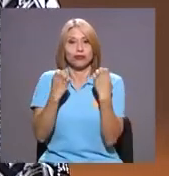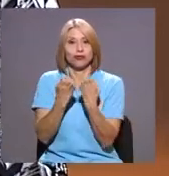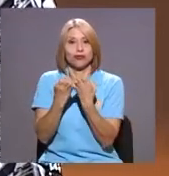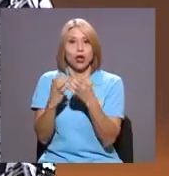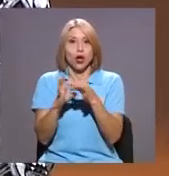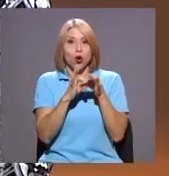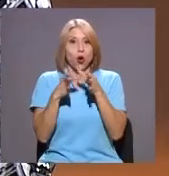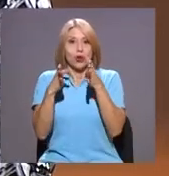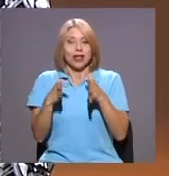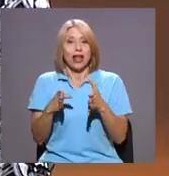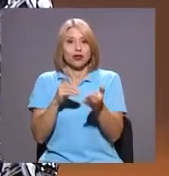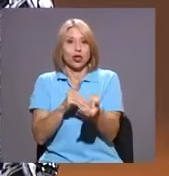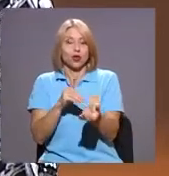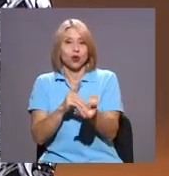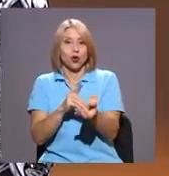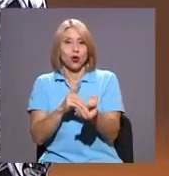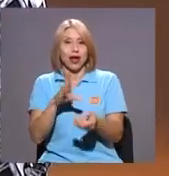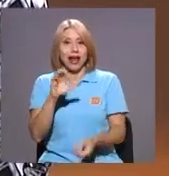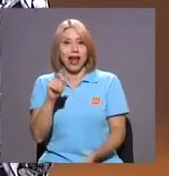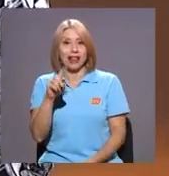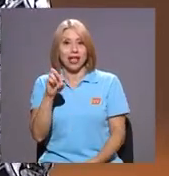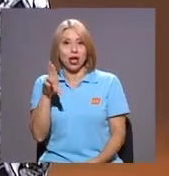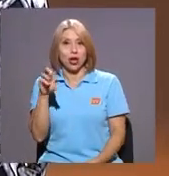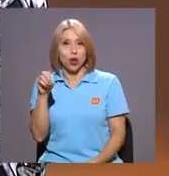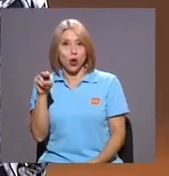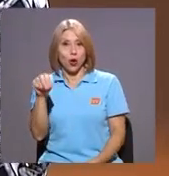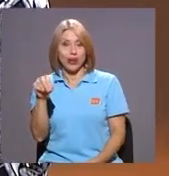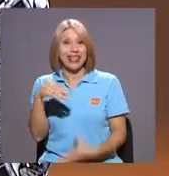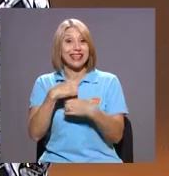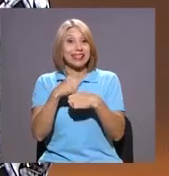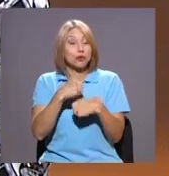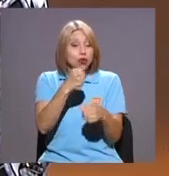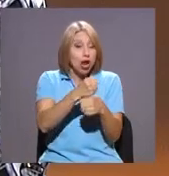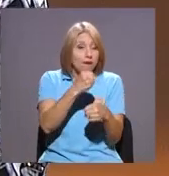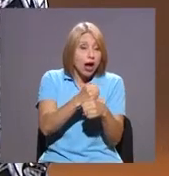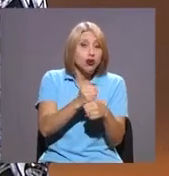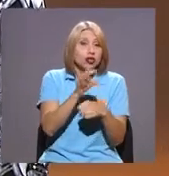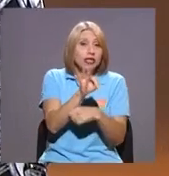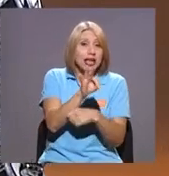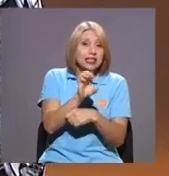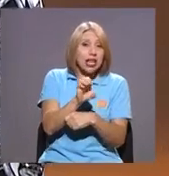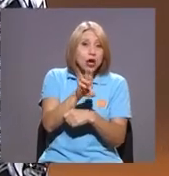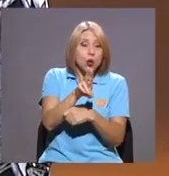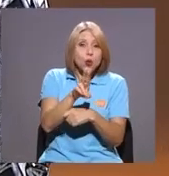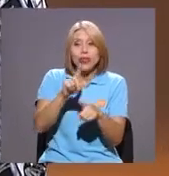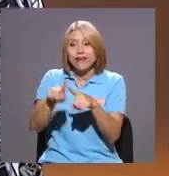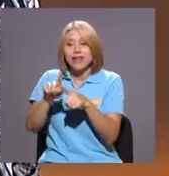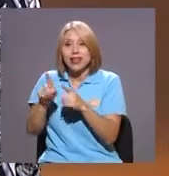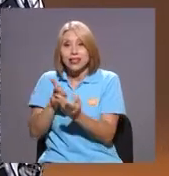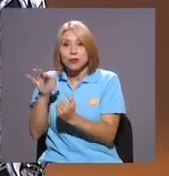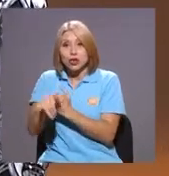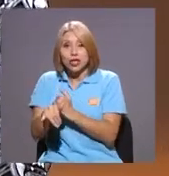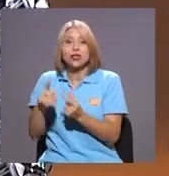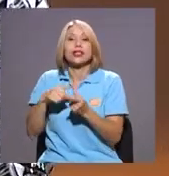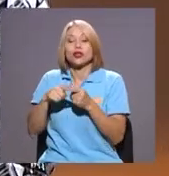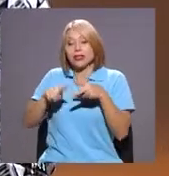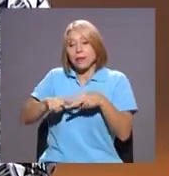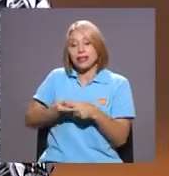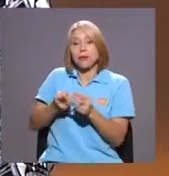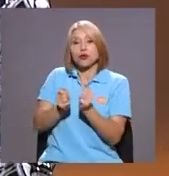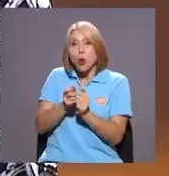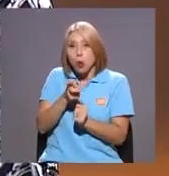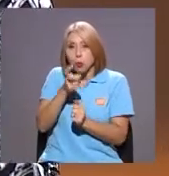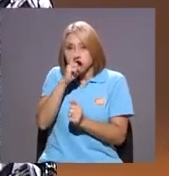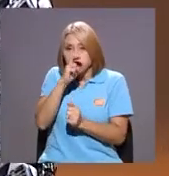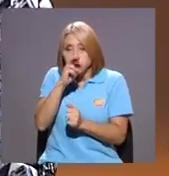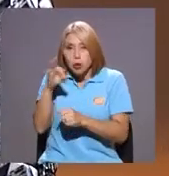Calderón, trabajos comunales universitarios, unos proyectos por aquí, y ya empezamos a trabajar un poquito con el mosquito, con el Aedes aegypti, con un poquito